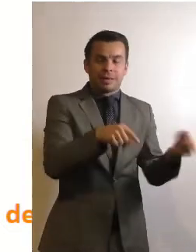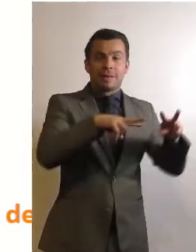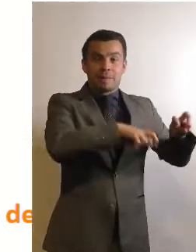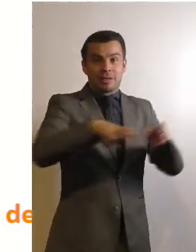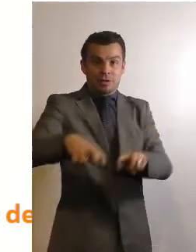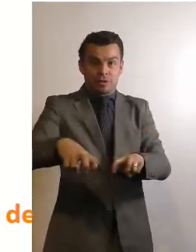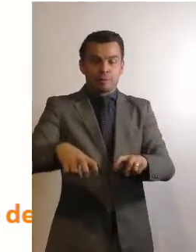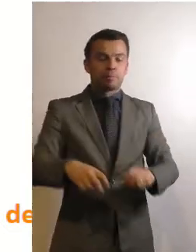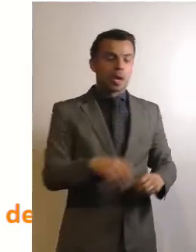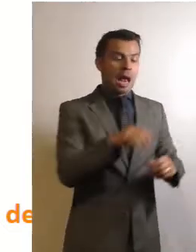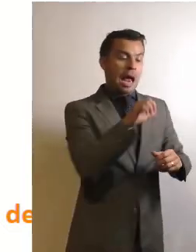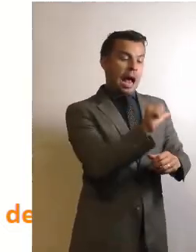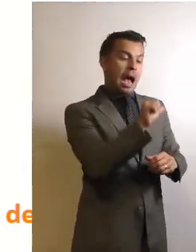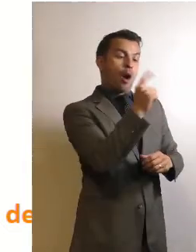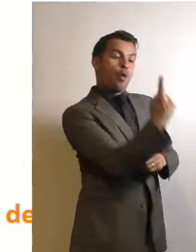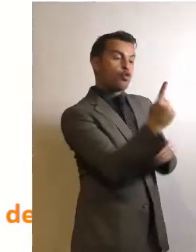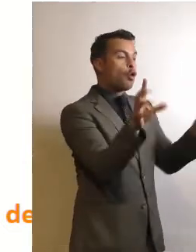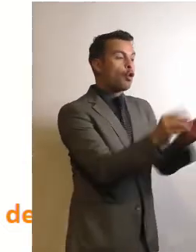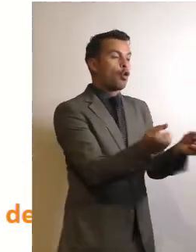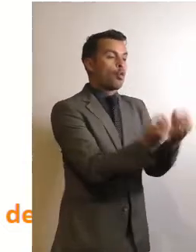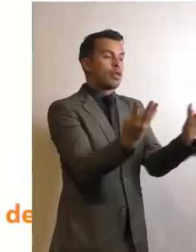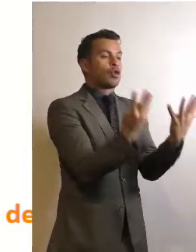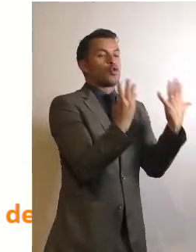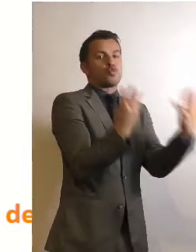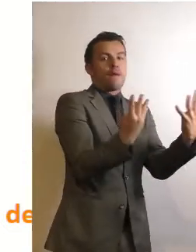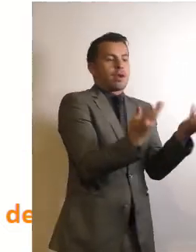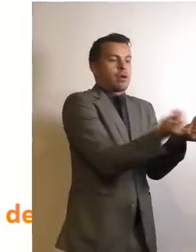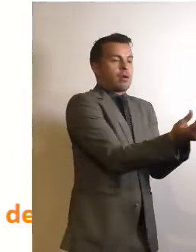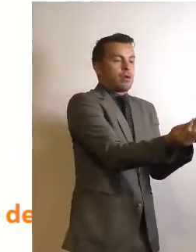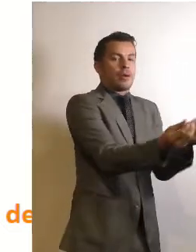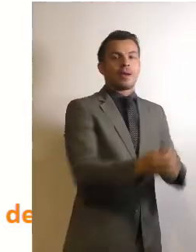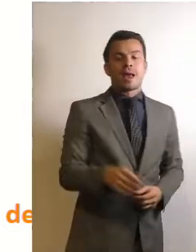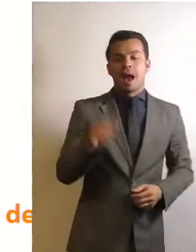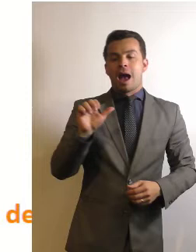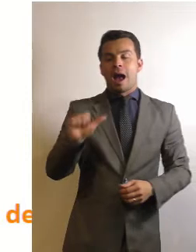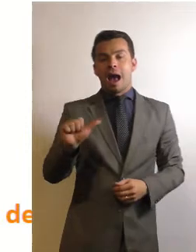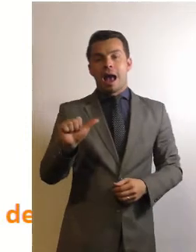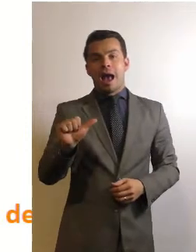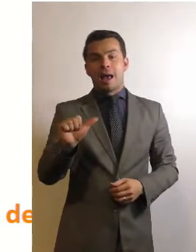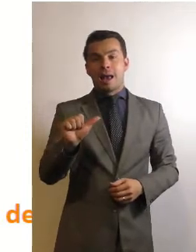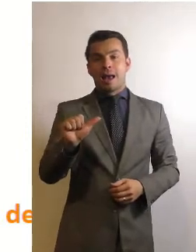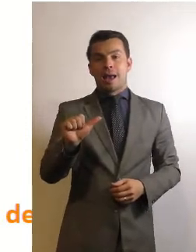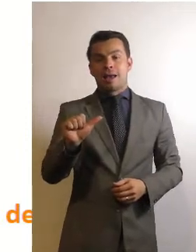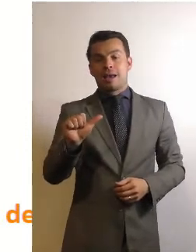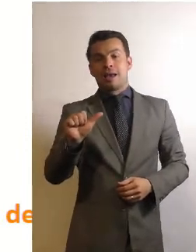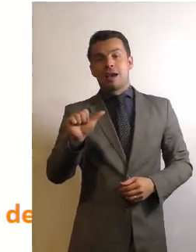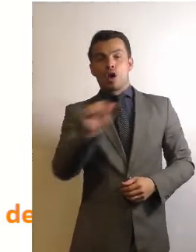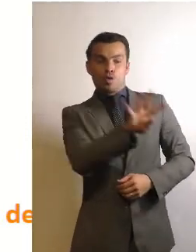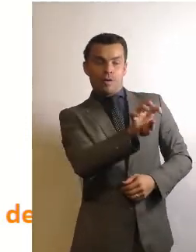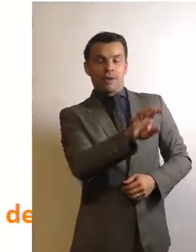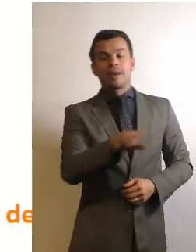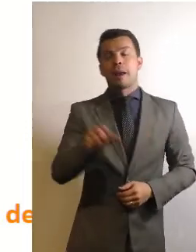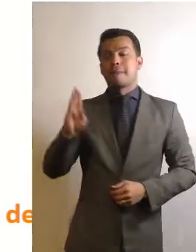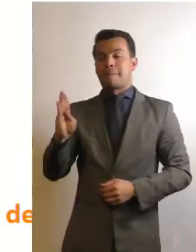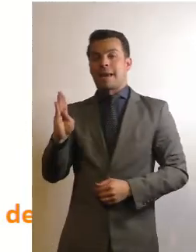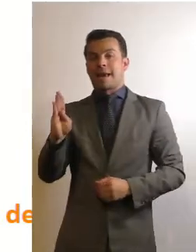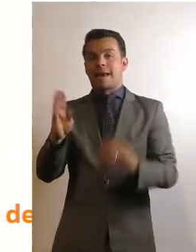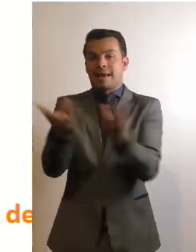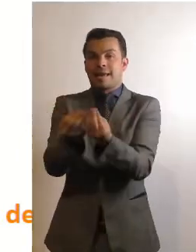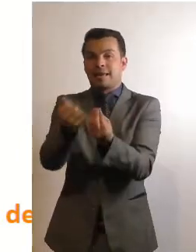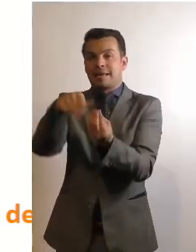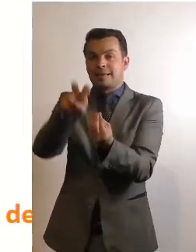categoría A1 9 grupos, en categoría A9, en B19 y en C17.